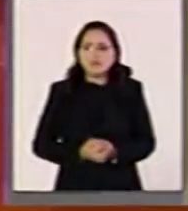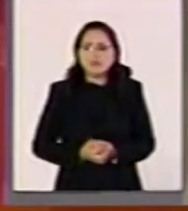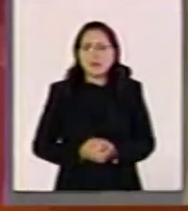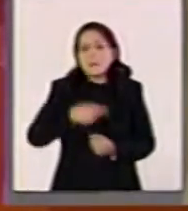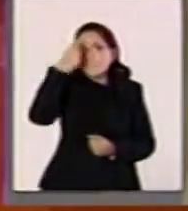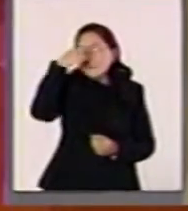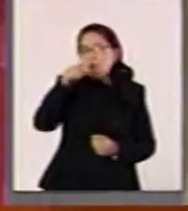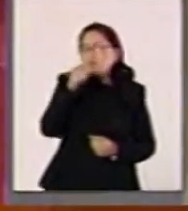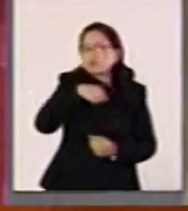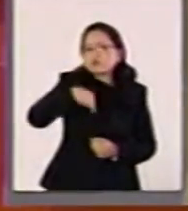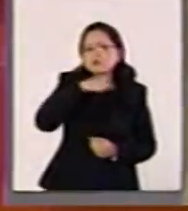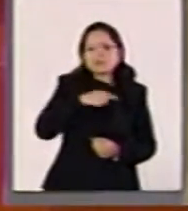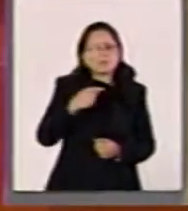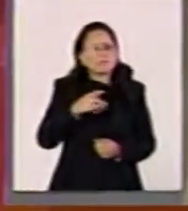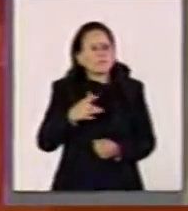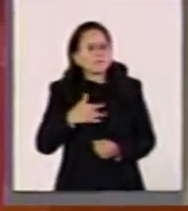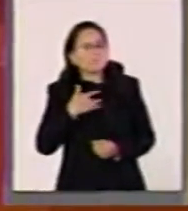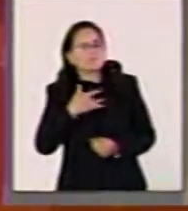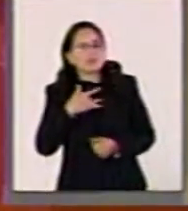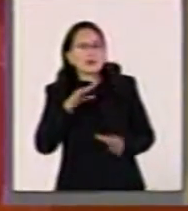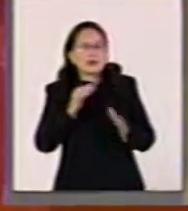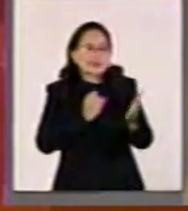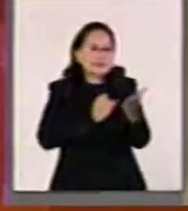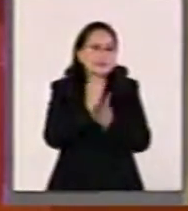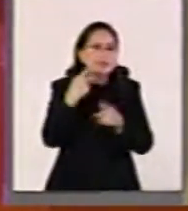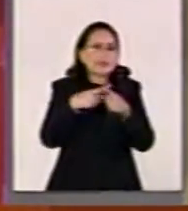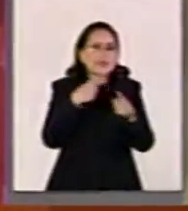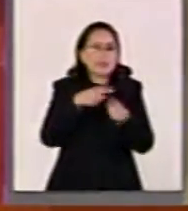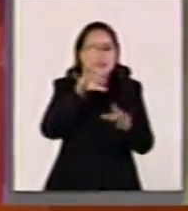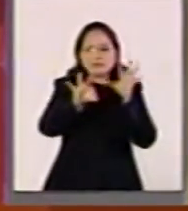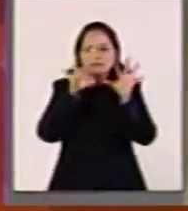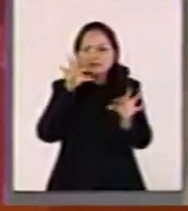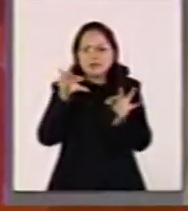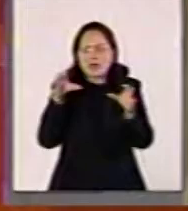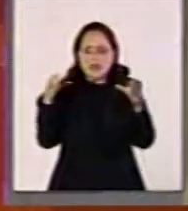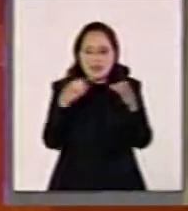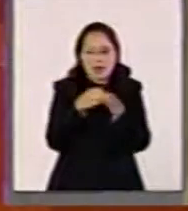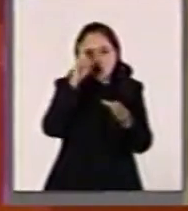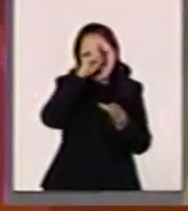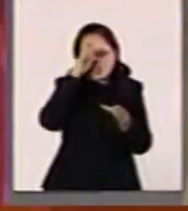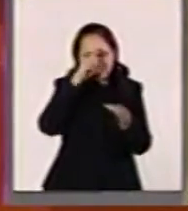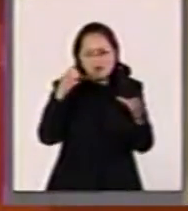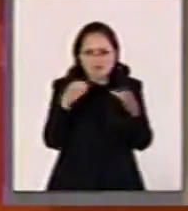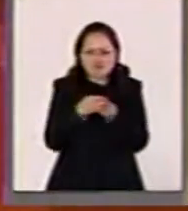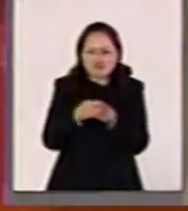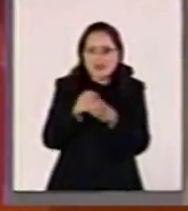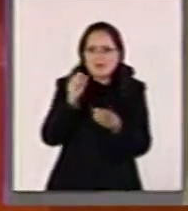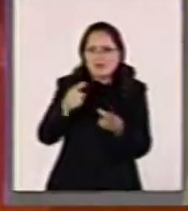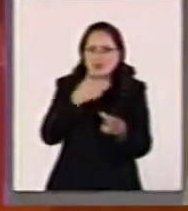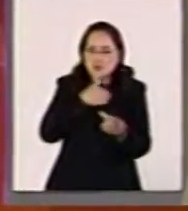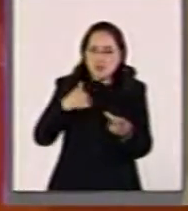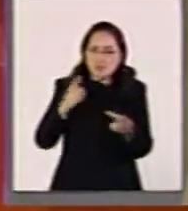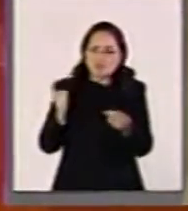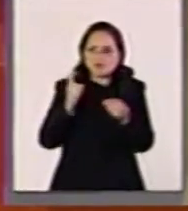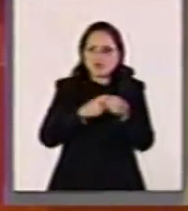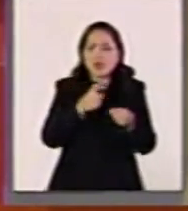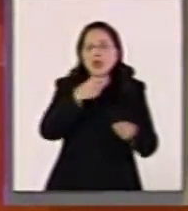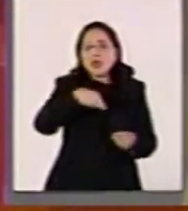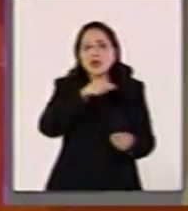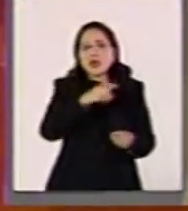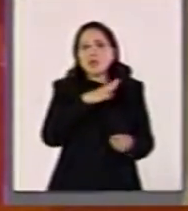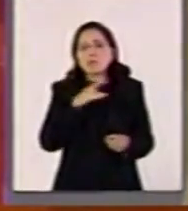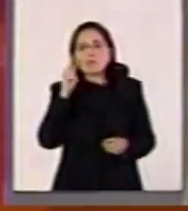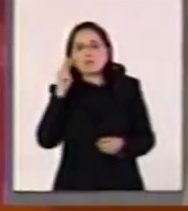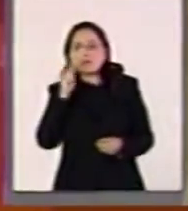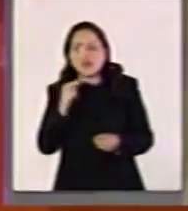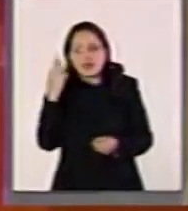para poder decidir quiénes formaban parte del Consejo Consultivo, nos dimos a la tarea de, además de